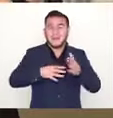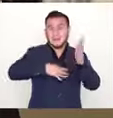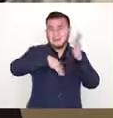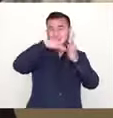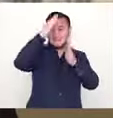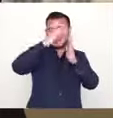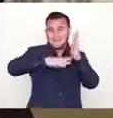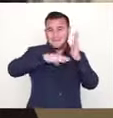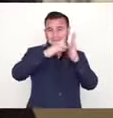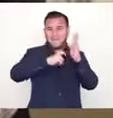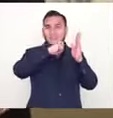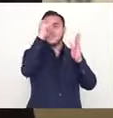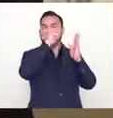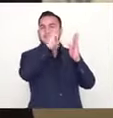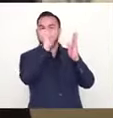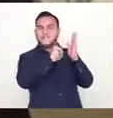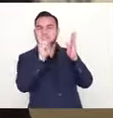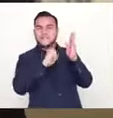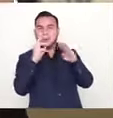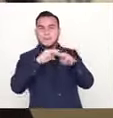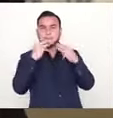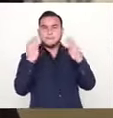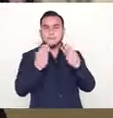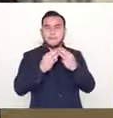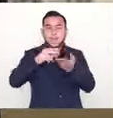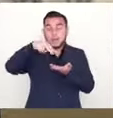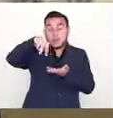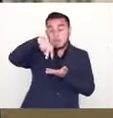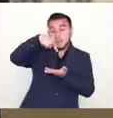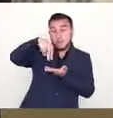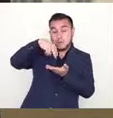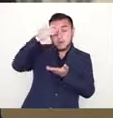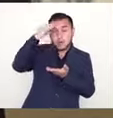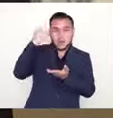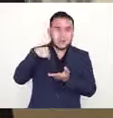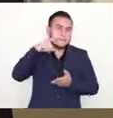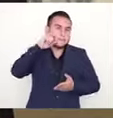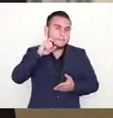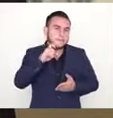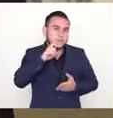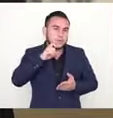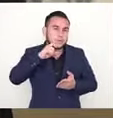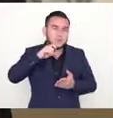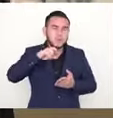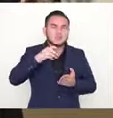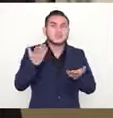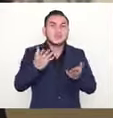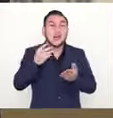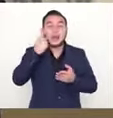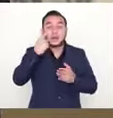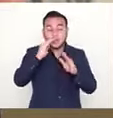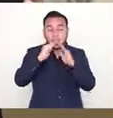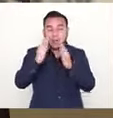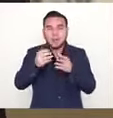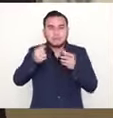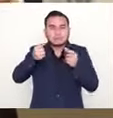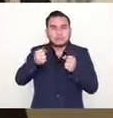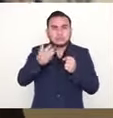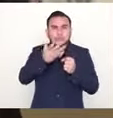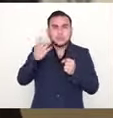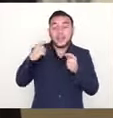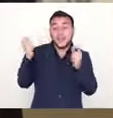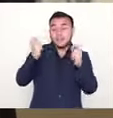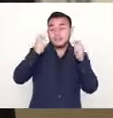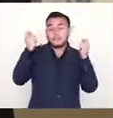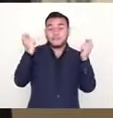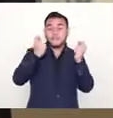con bailarinas strippers en la en la cárcel con fiestas con